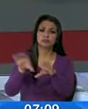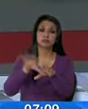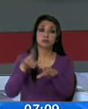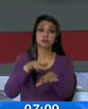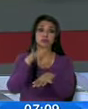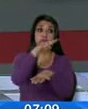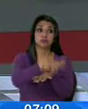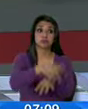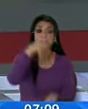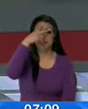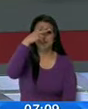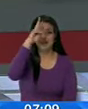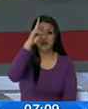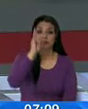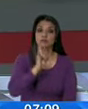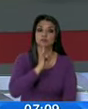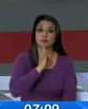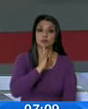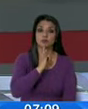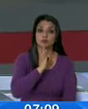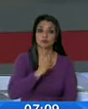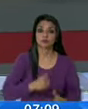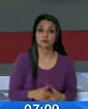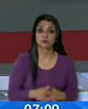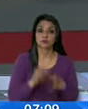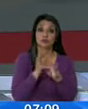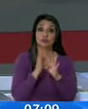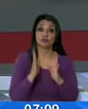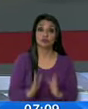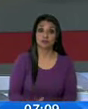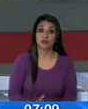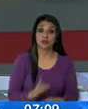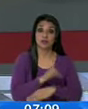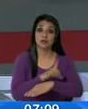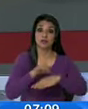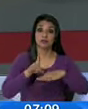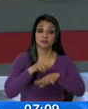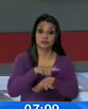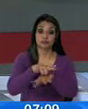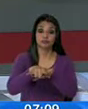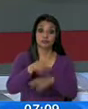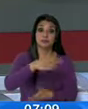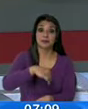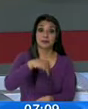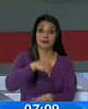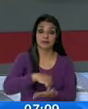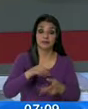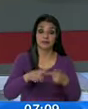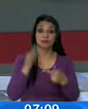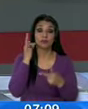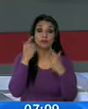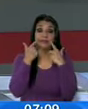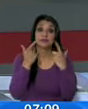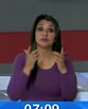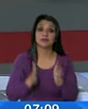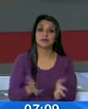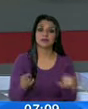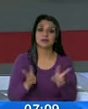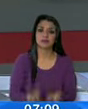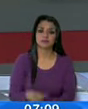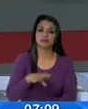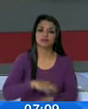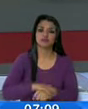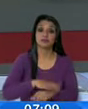hasta México y Estados Unidos. Funcionarios de la División de Aviación Civil de Manabí y una fiscal están detenidos por el presunto